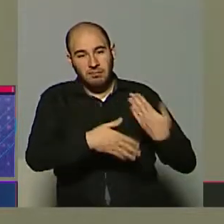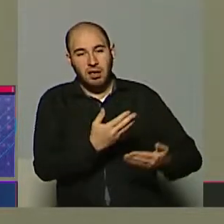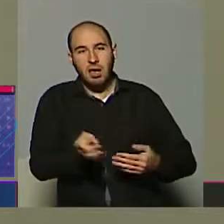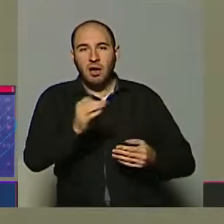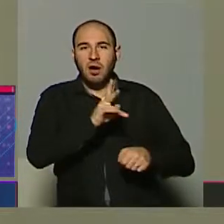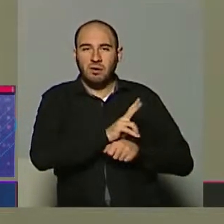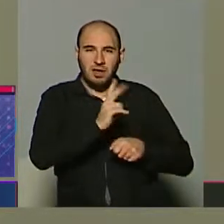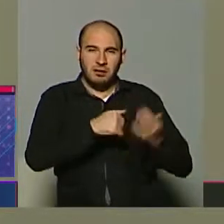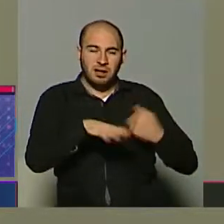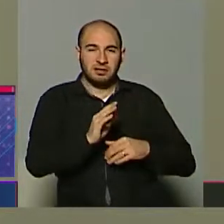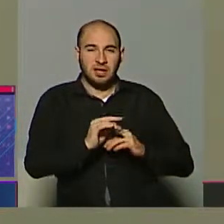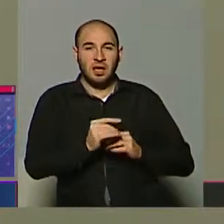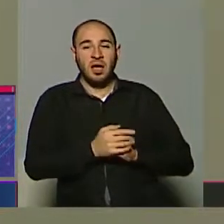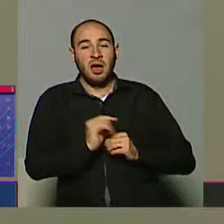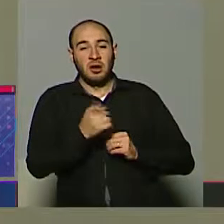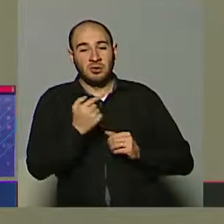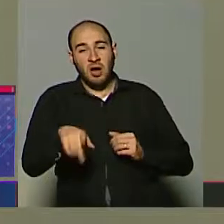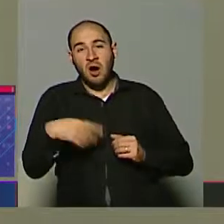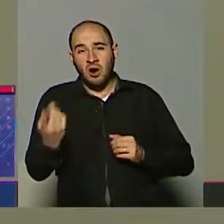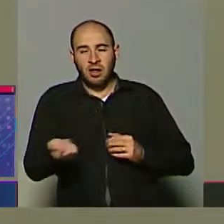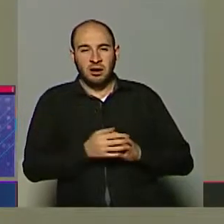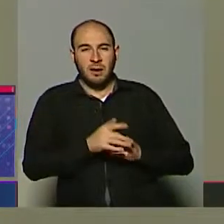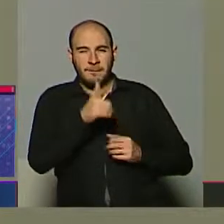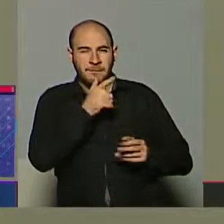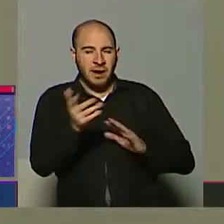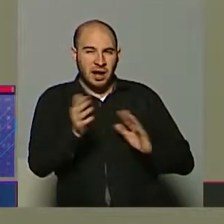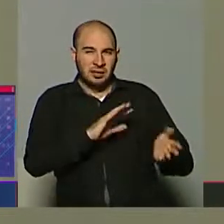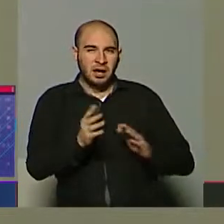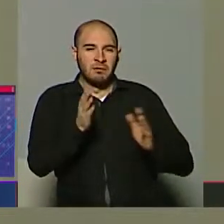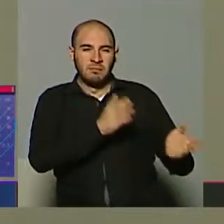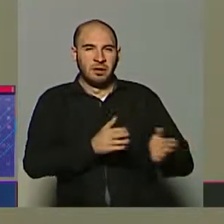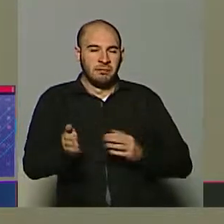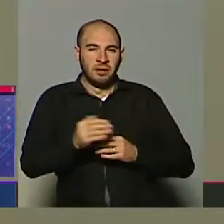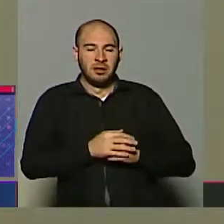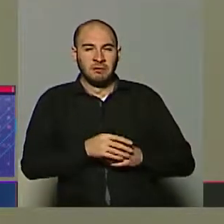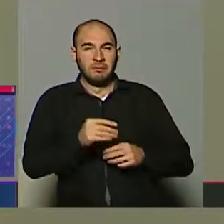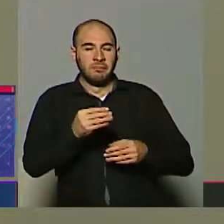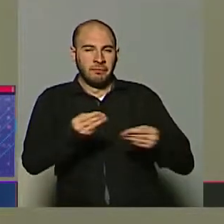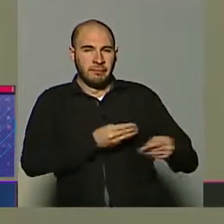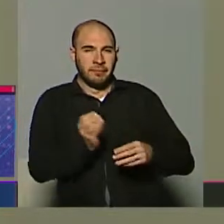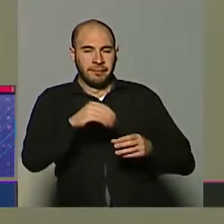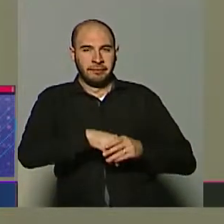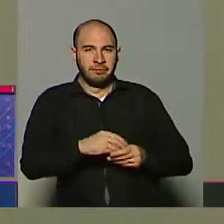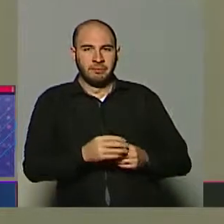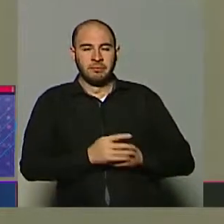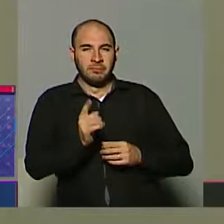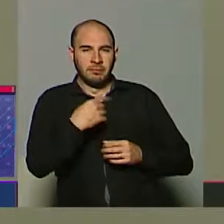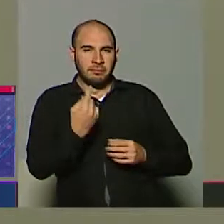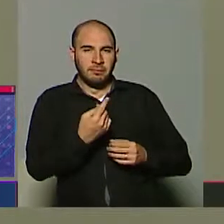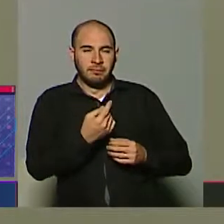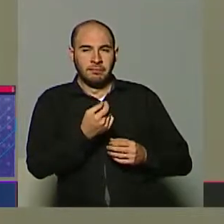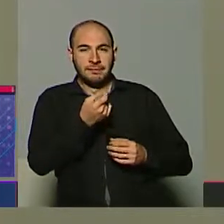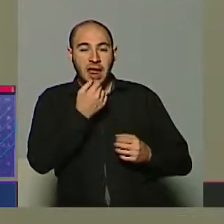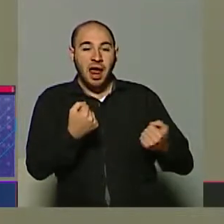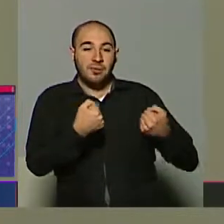con la protección. Y hemos tenido otros casos en los que, similar a lo que es el procedimiento de incubación de empresas, hacemos un poco